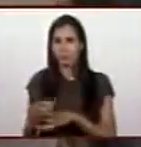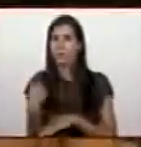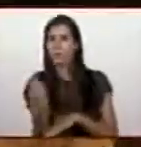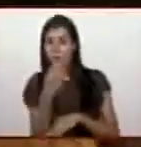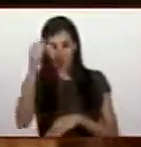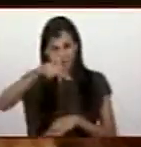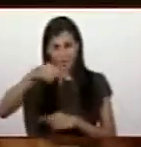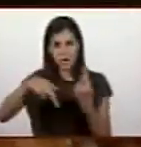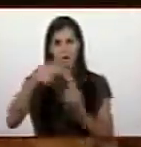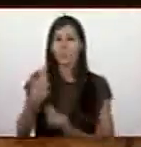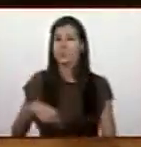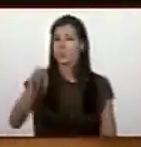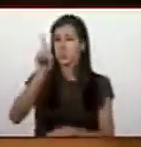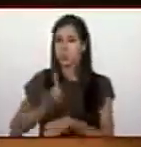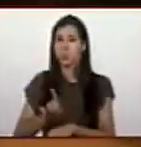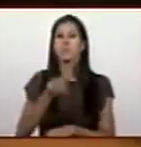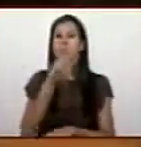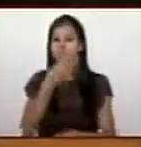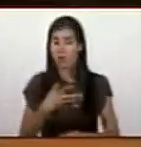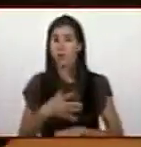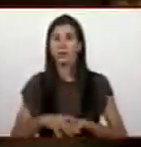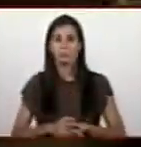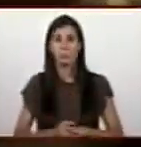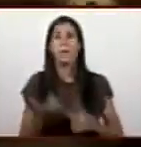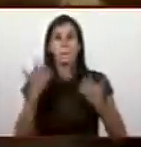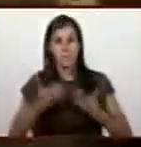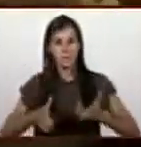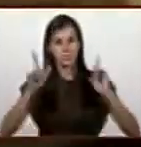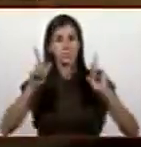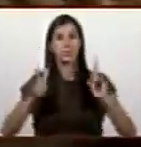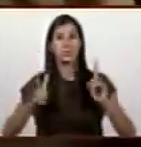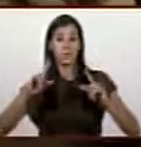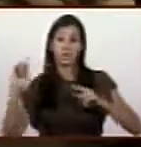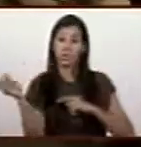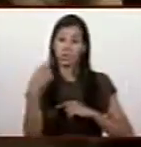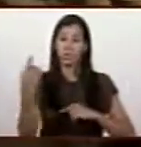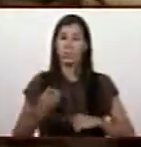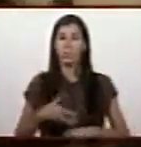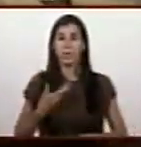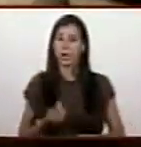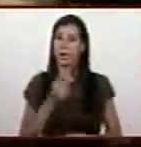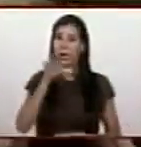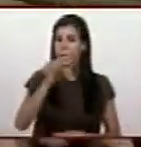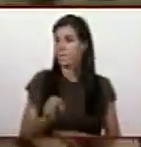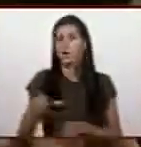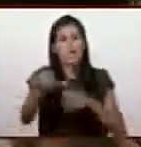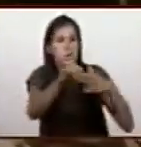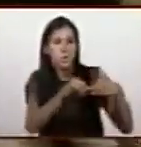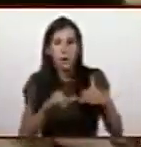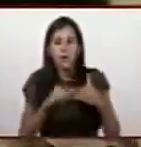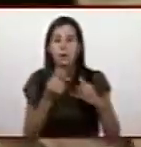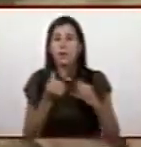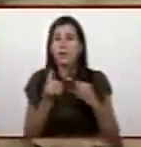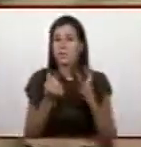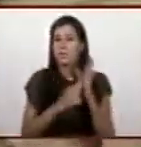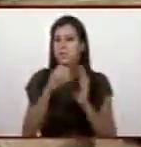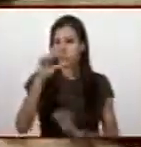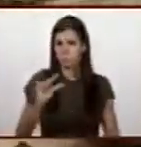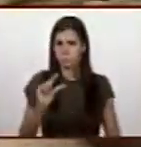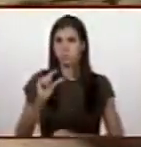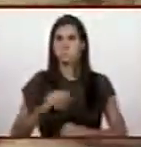solo en Revolución ocurren estos beneficios que permiten el acceso a los productos a todos por igual y a precios justos.